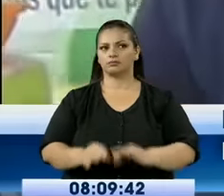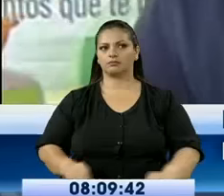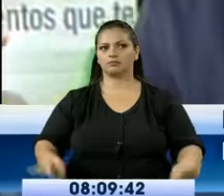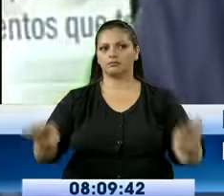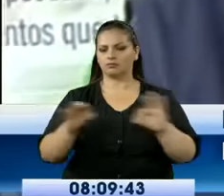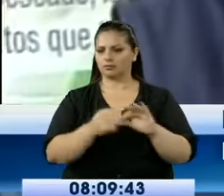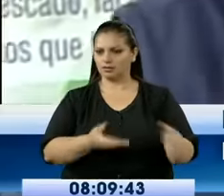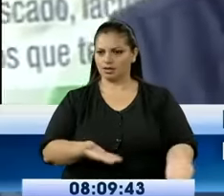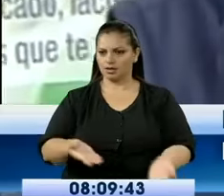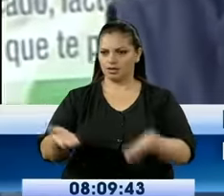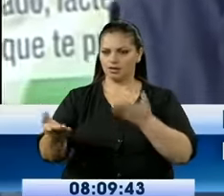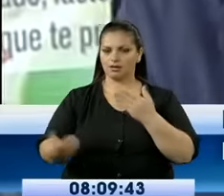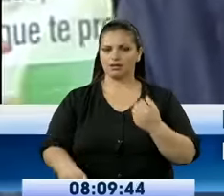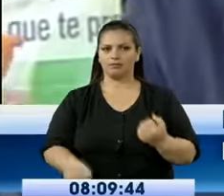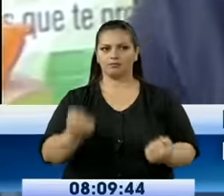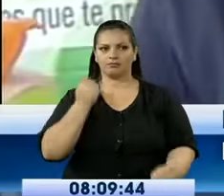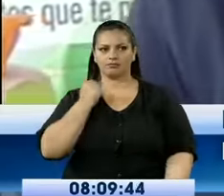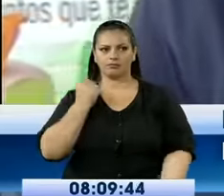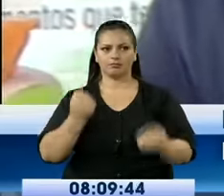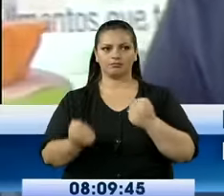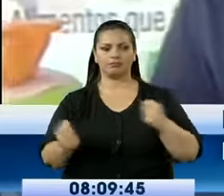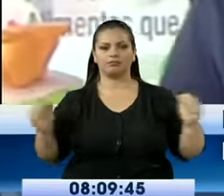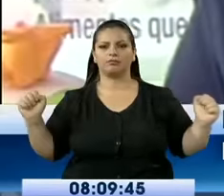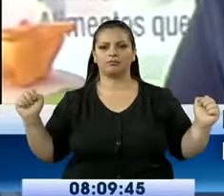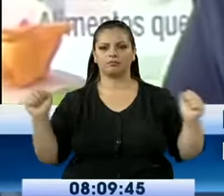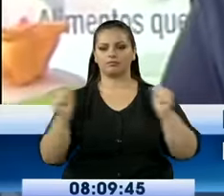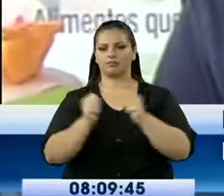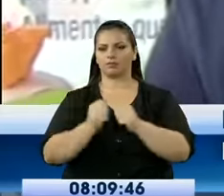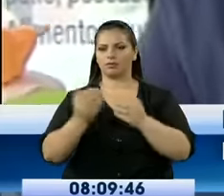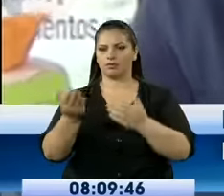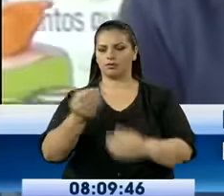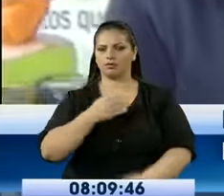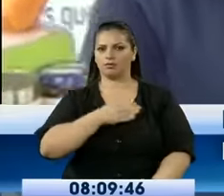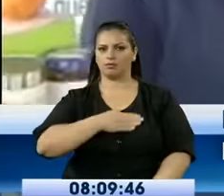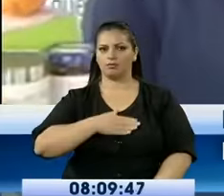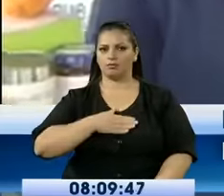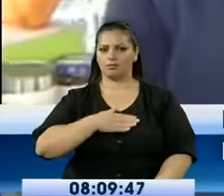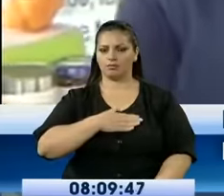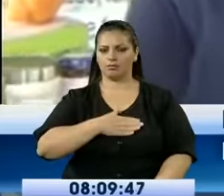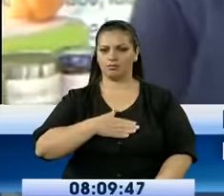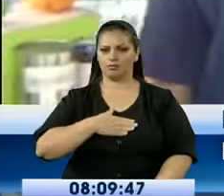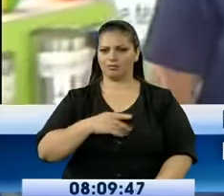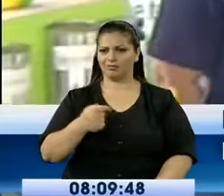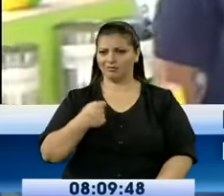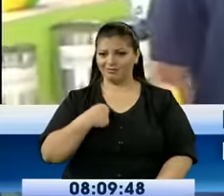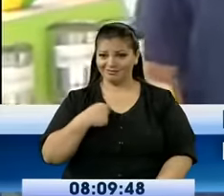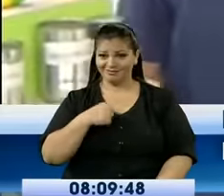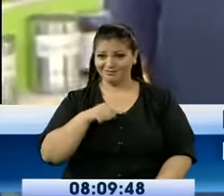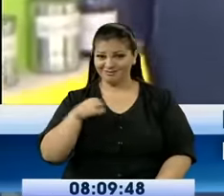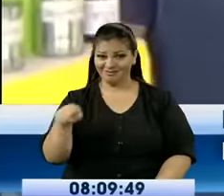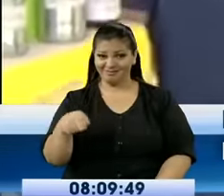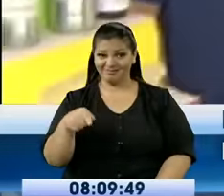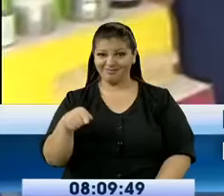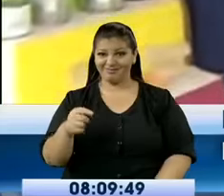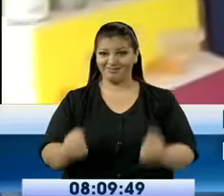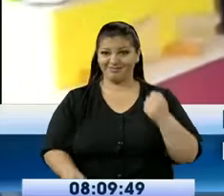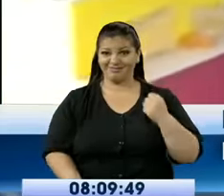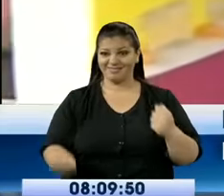actividad física, por favor. Allá con el grupo que está haciendo. Bueno, yo la actividad física muy complicado. Pero